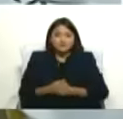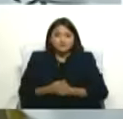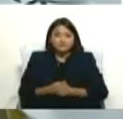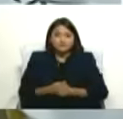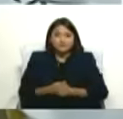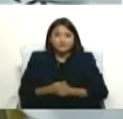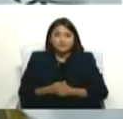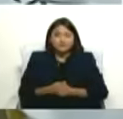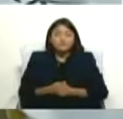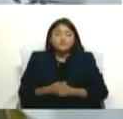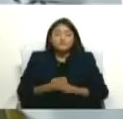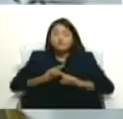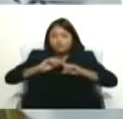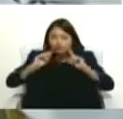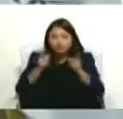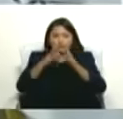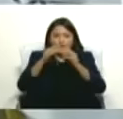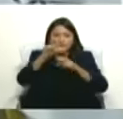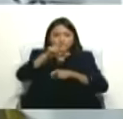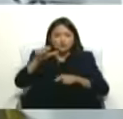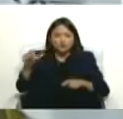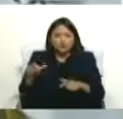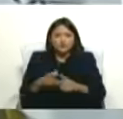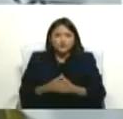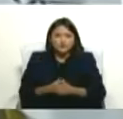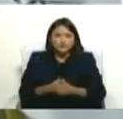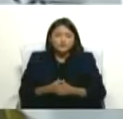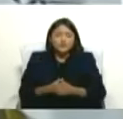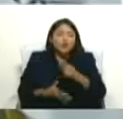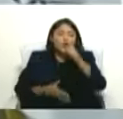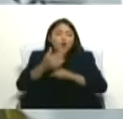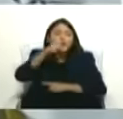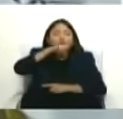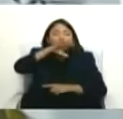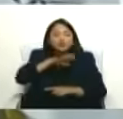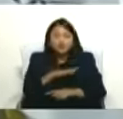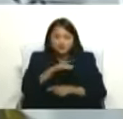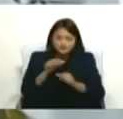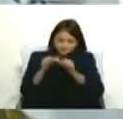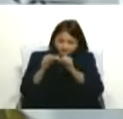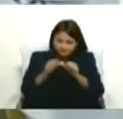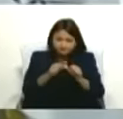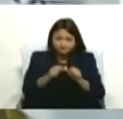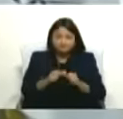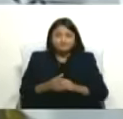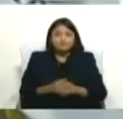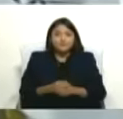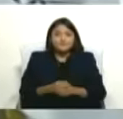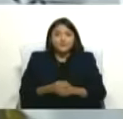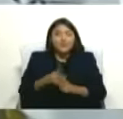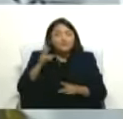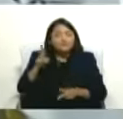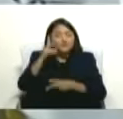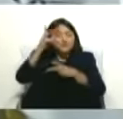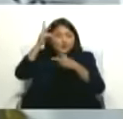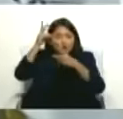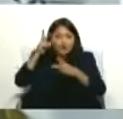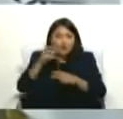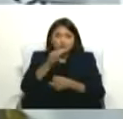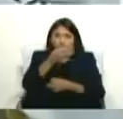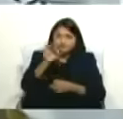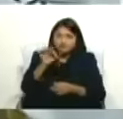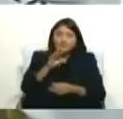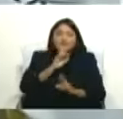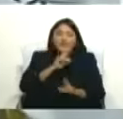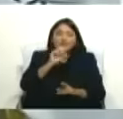que todas y todos hicieron historia ratificando la abrumadora victoria de la